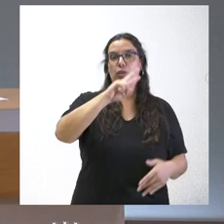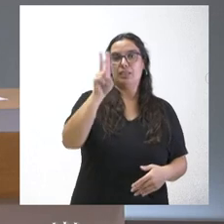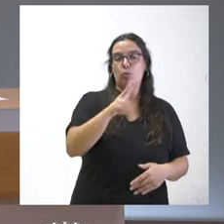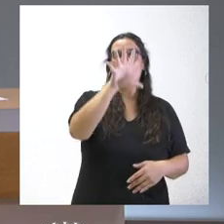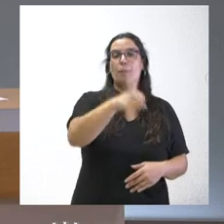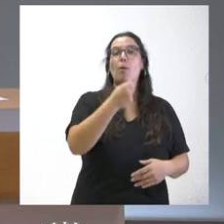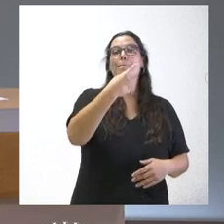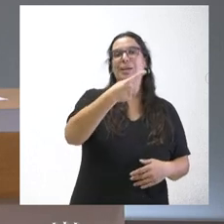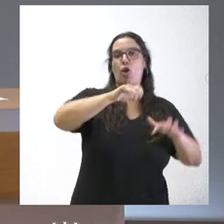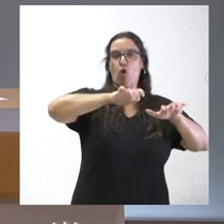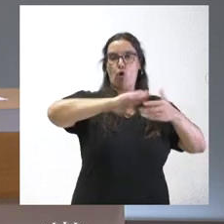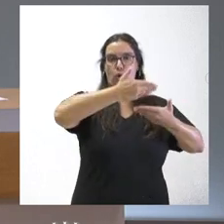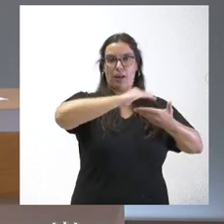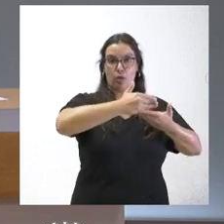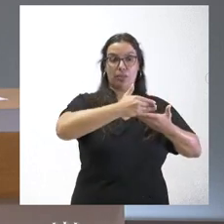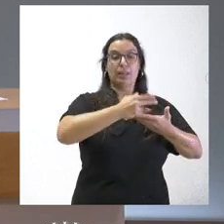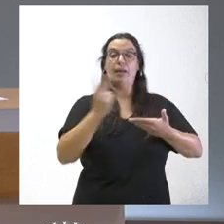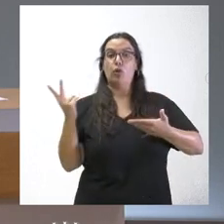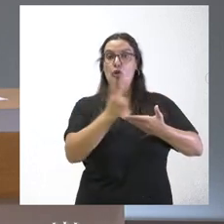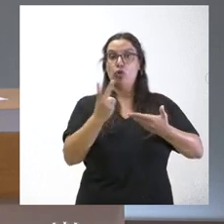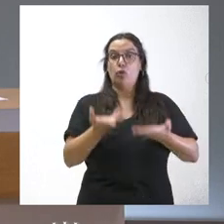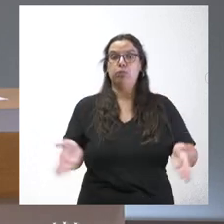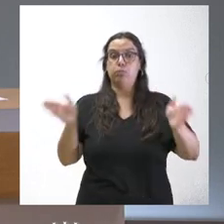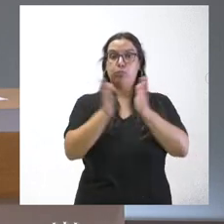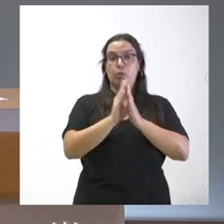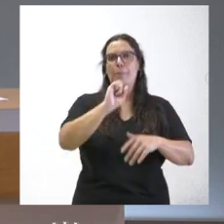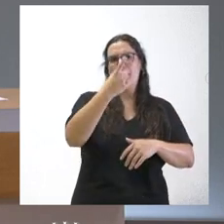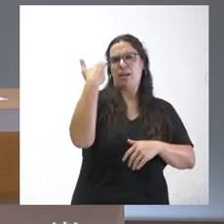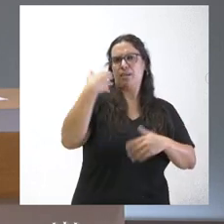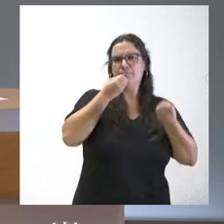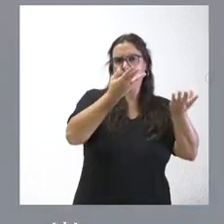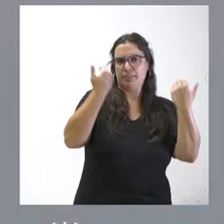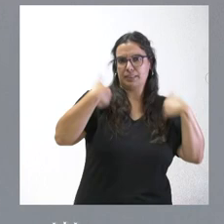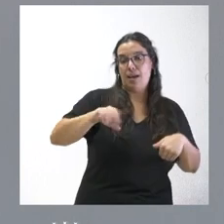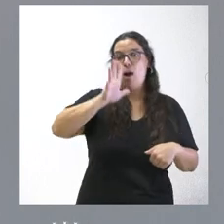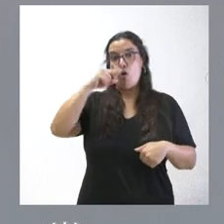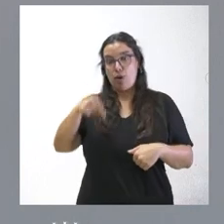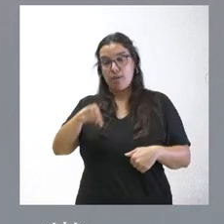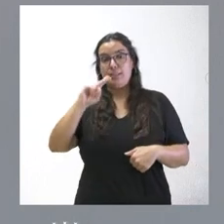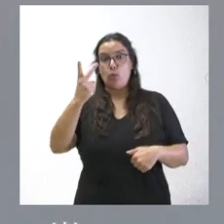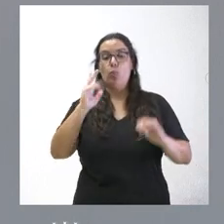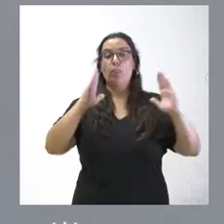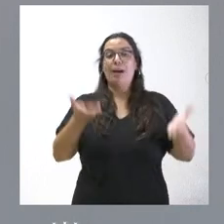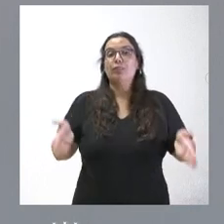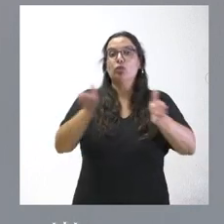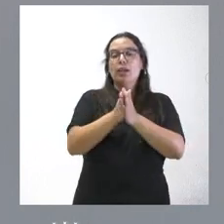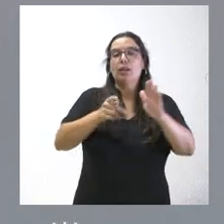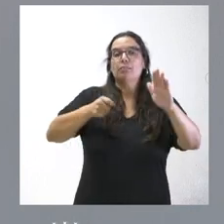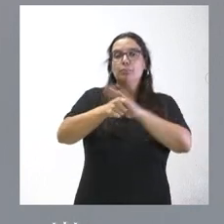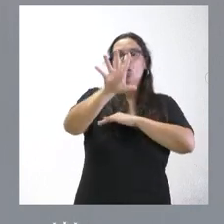mil ordenadores de tal forma que contando las dos fases la primera que ya les informamos en su momento y esa segunda se habrán invertido